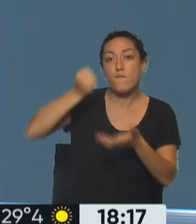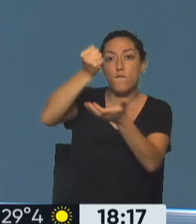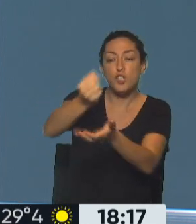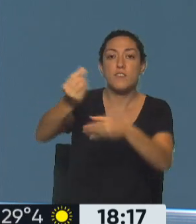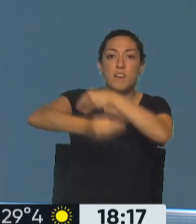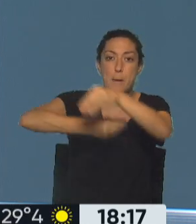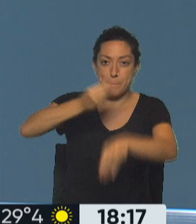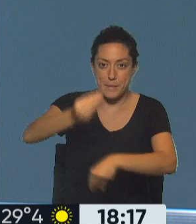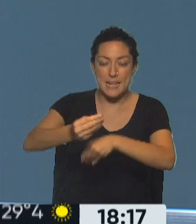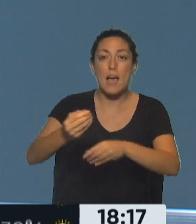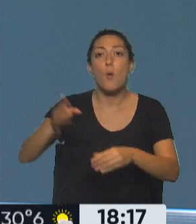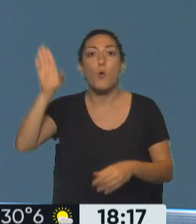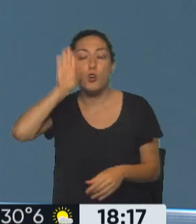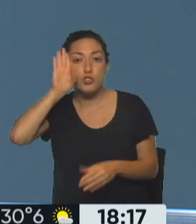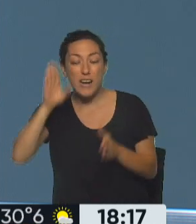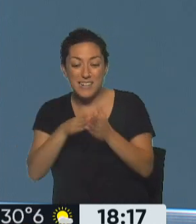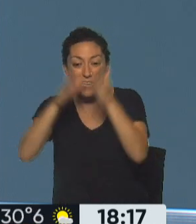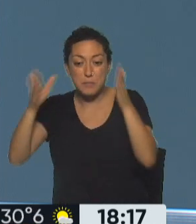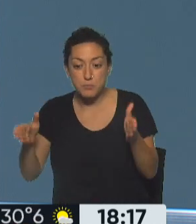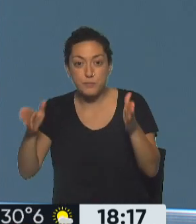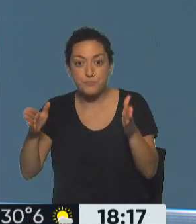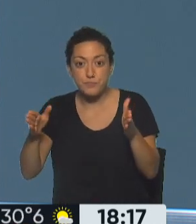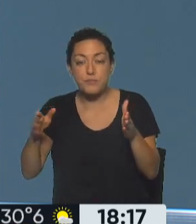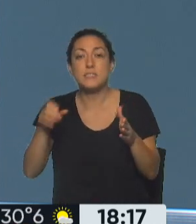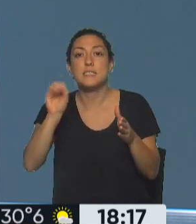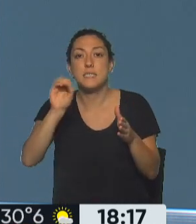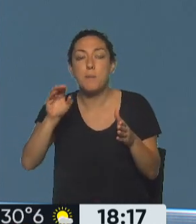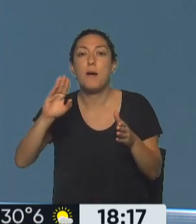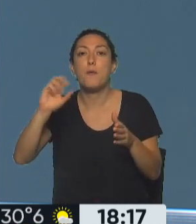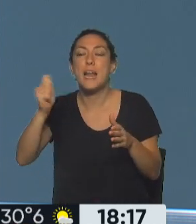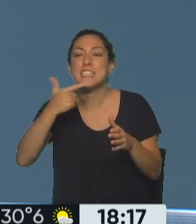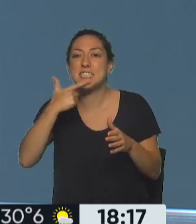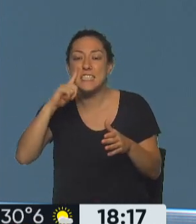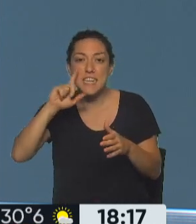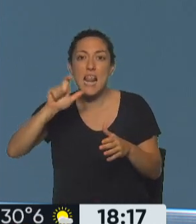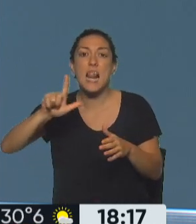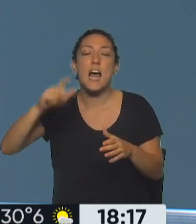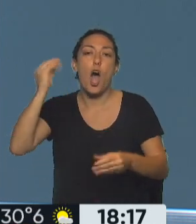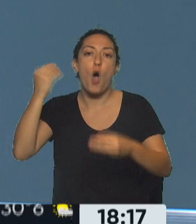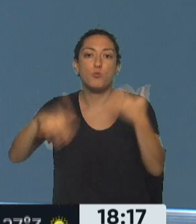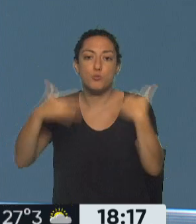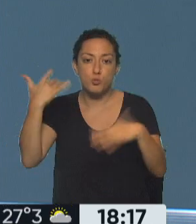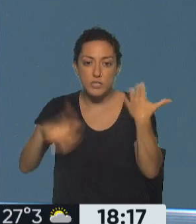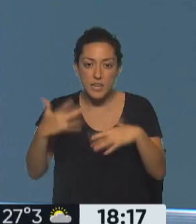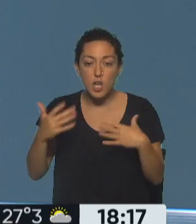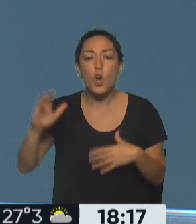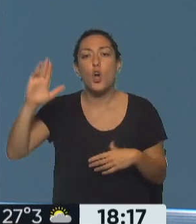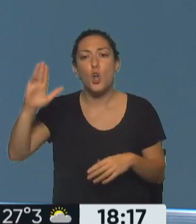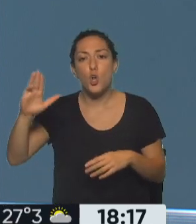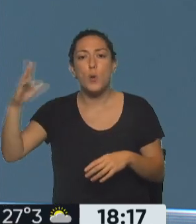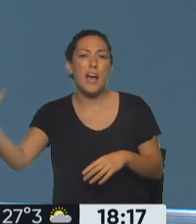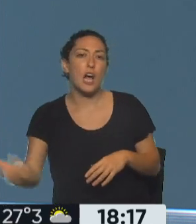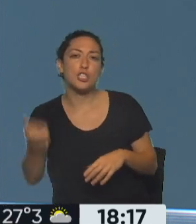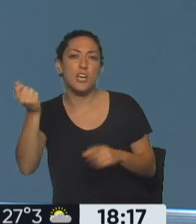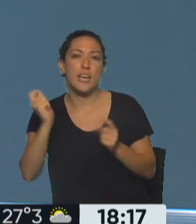Familia. Durante el gobierno de Bolsonaro pasó a ser Auxilio Brasil. Lo que hizo Lula, que de hecho lo consiguió antes de asumir, es que se